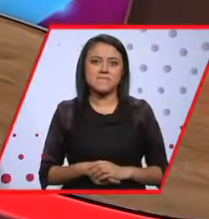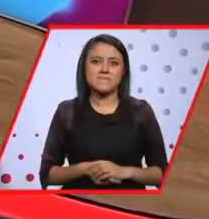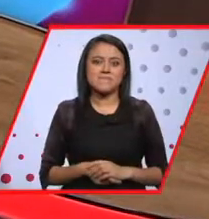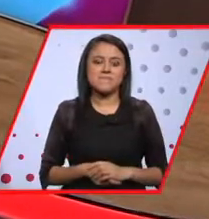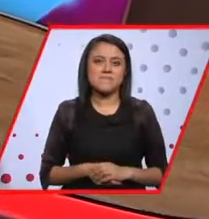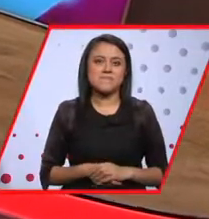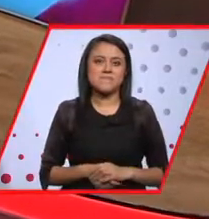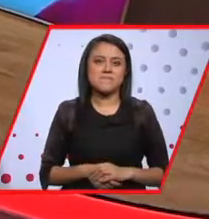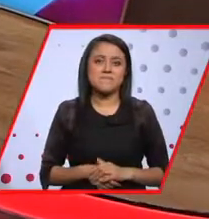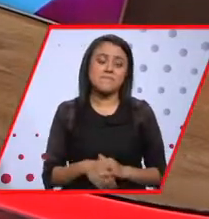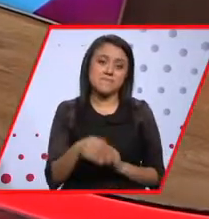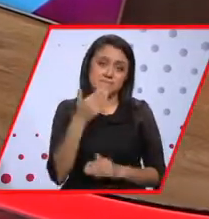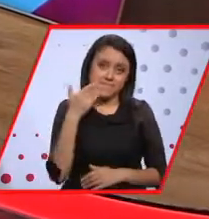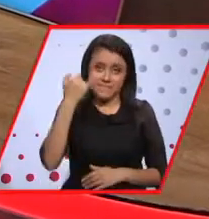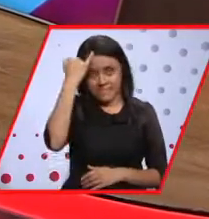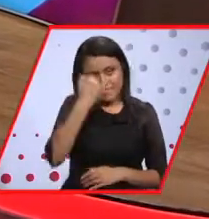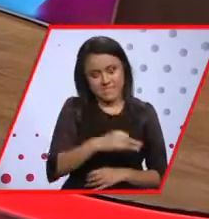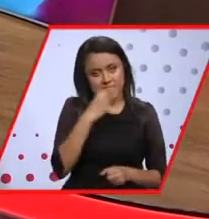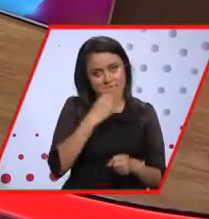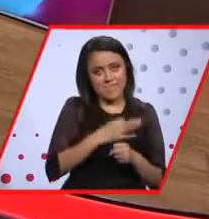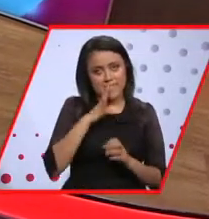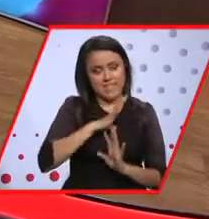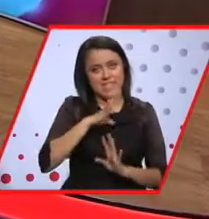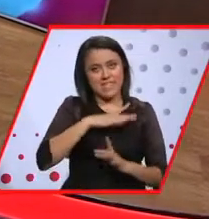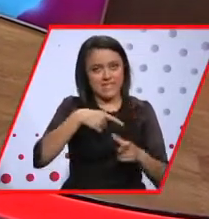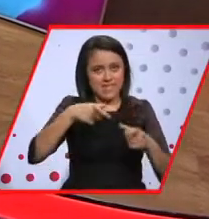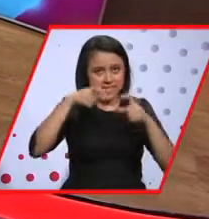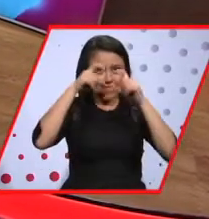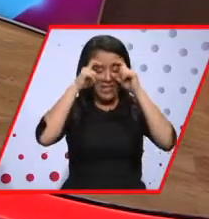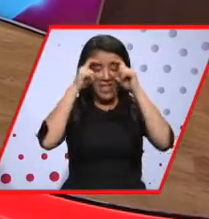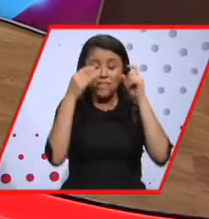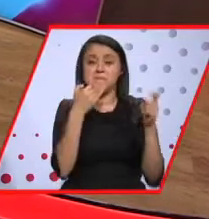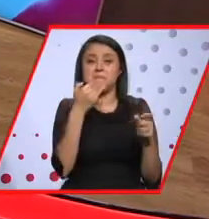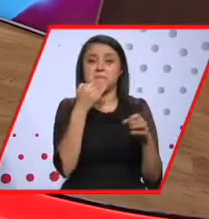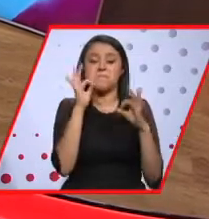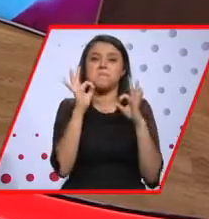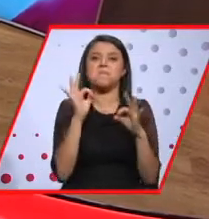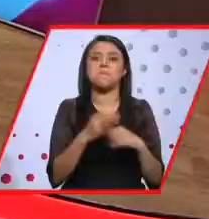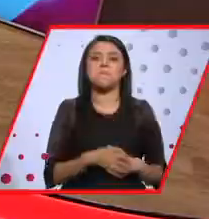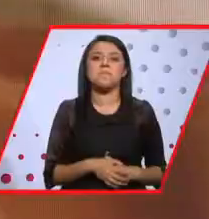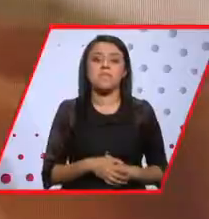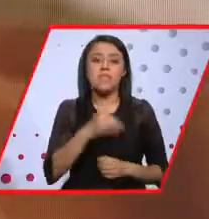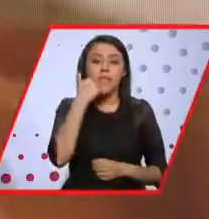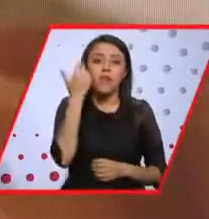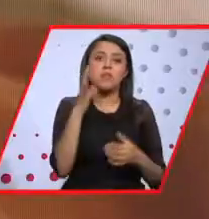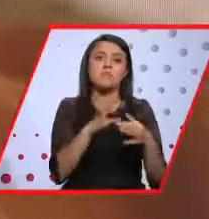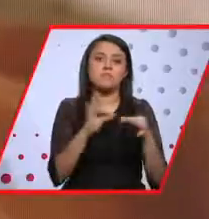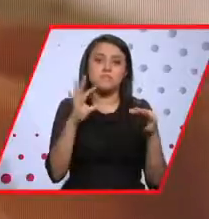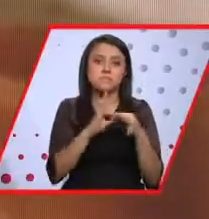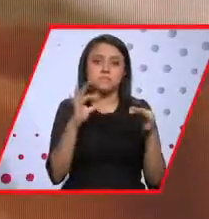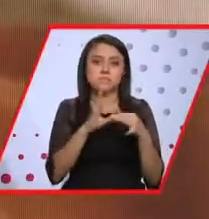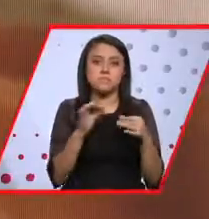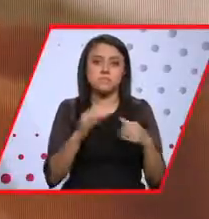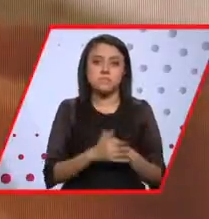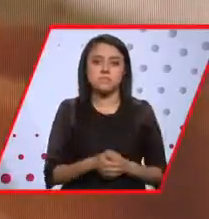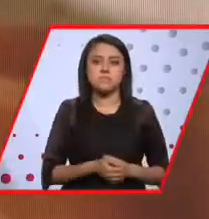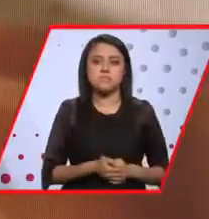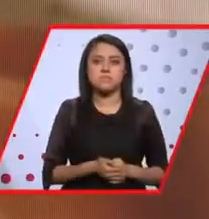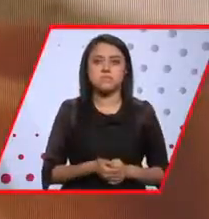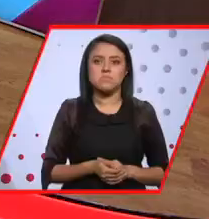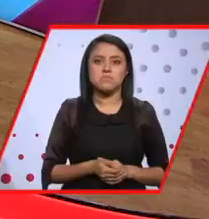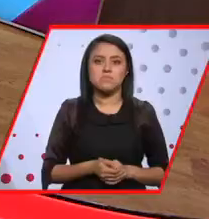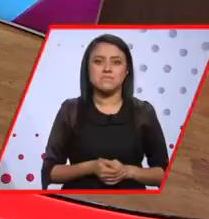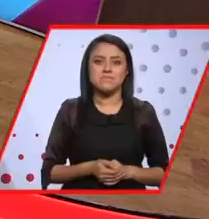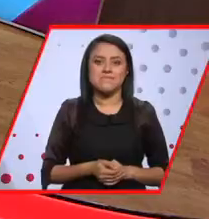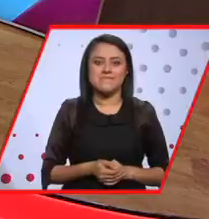Y bueno, ya ahora sí aquí con mis lentes bien puestos, déjenme contarles que es... Qué hermoso trabajo, ¿eh? Me di